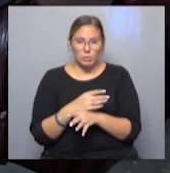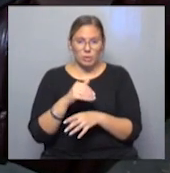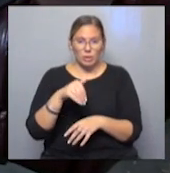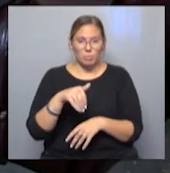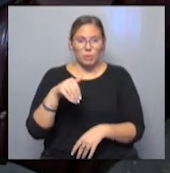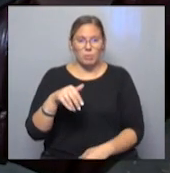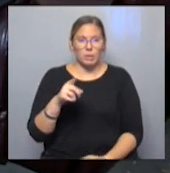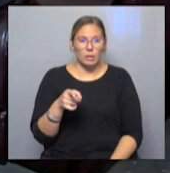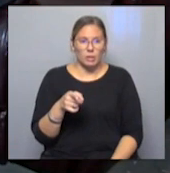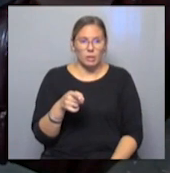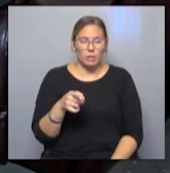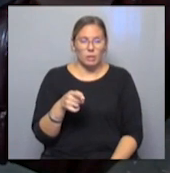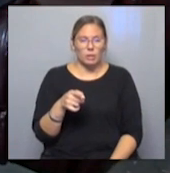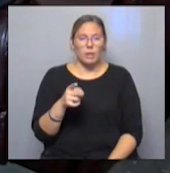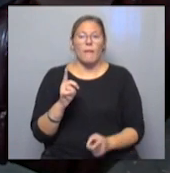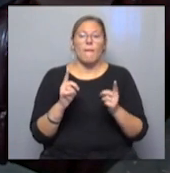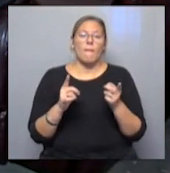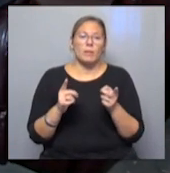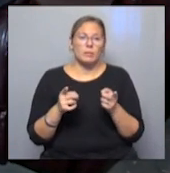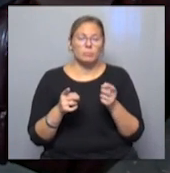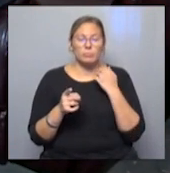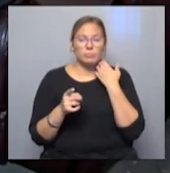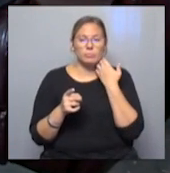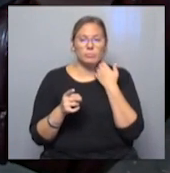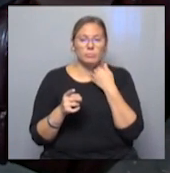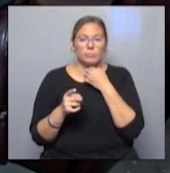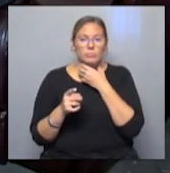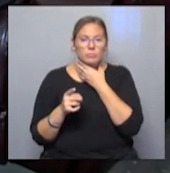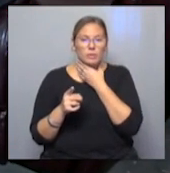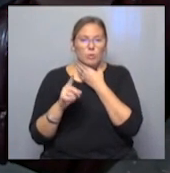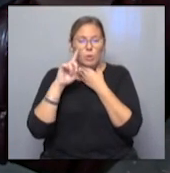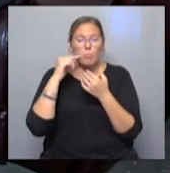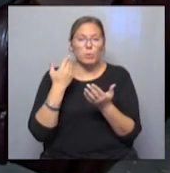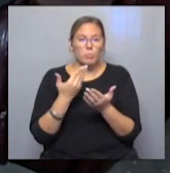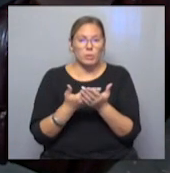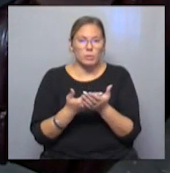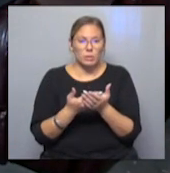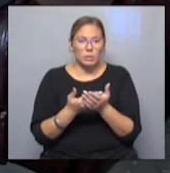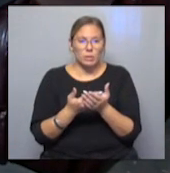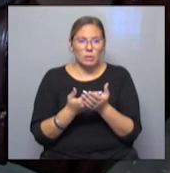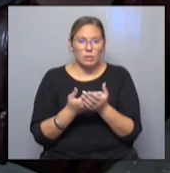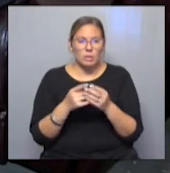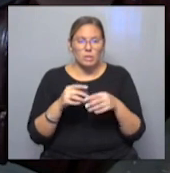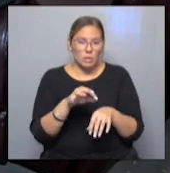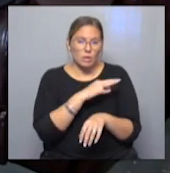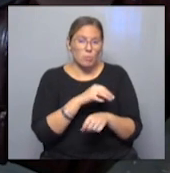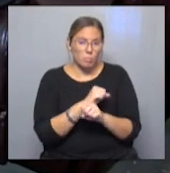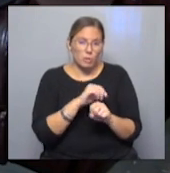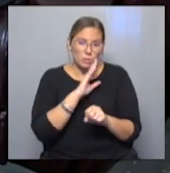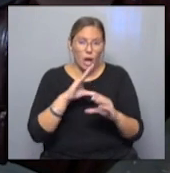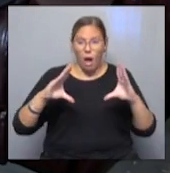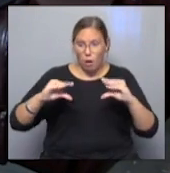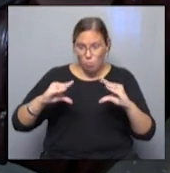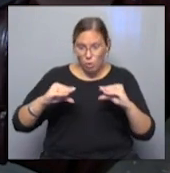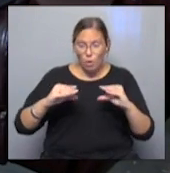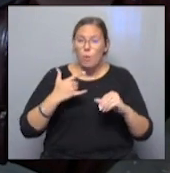MMG. Inclusive creo que hay una propuesta. Sí, sí, sí, por cierto, Almadoncito,